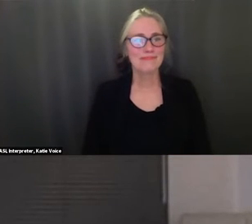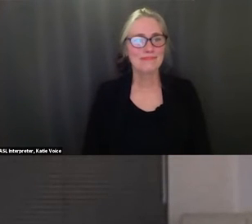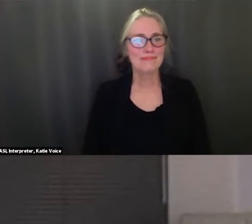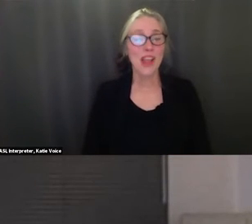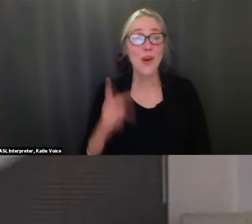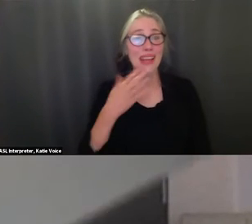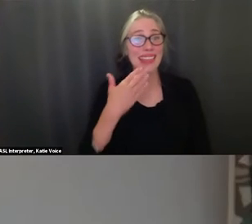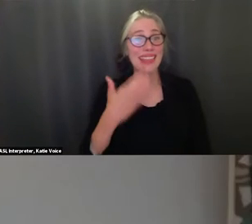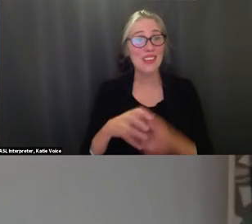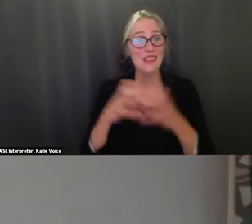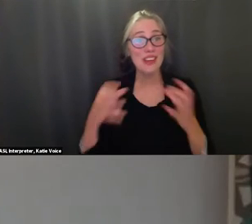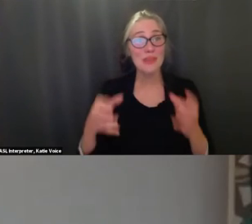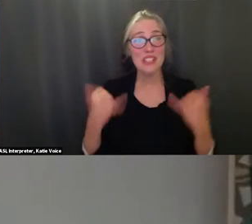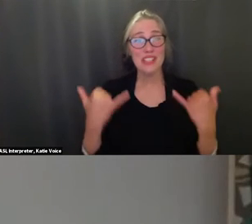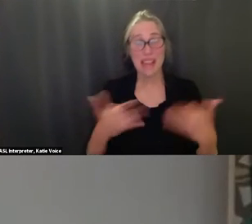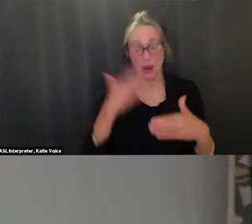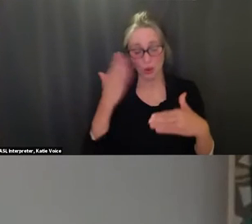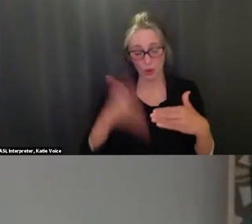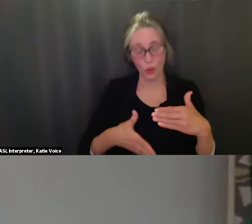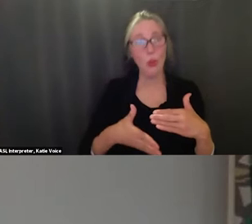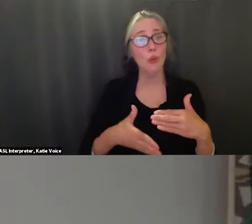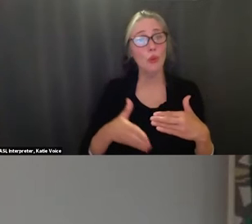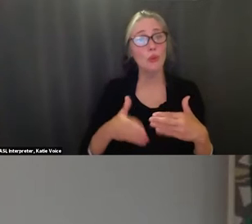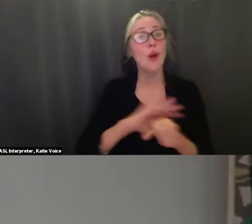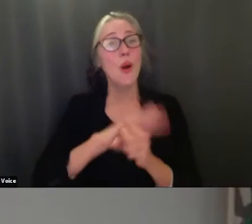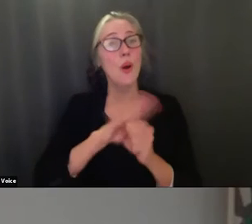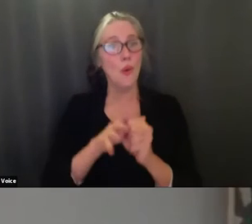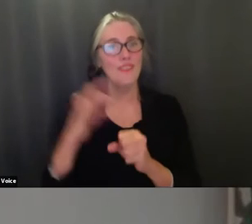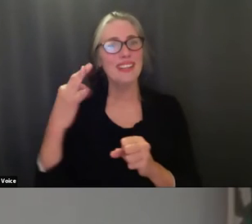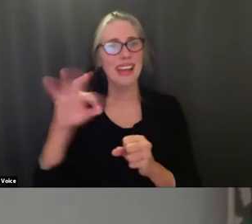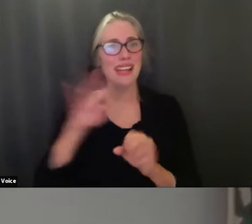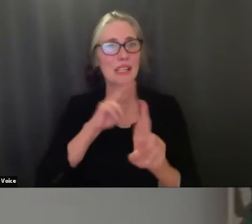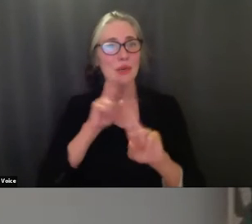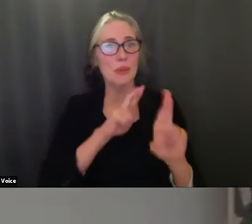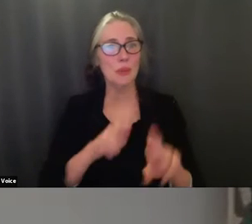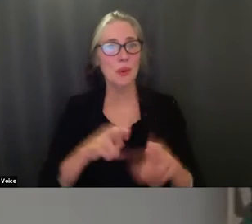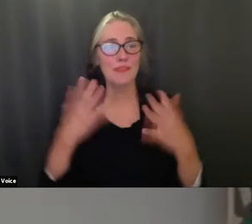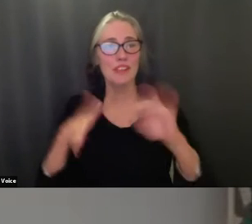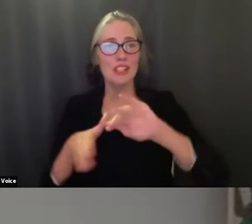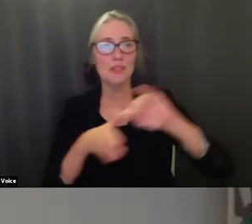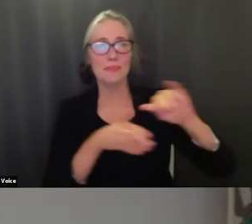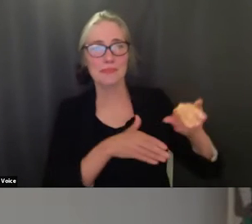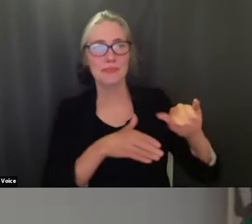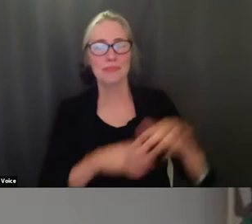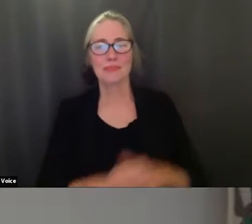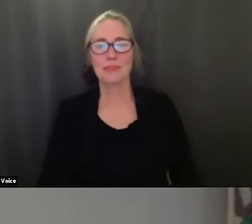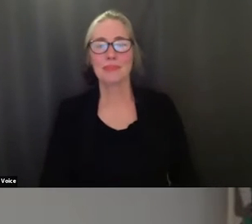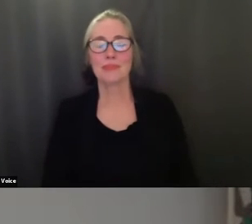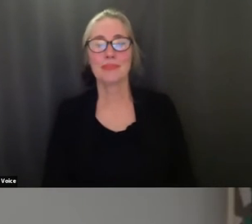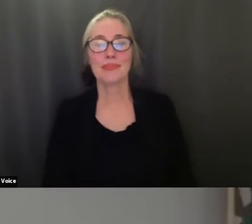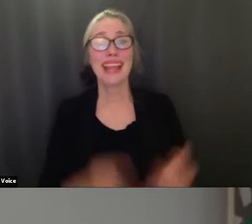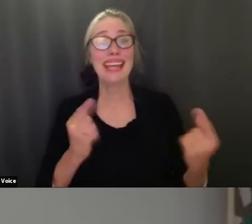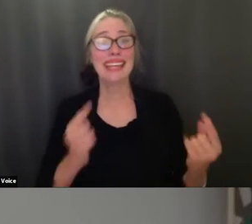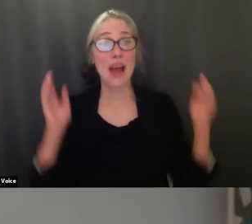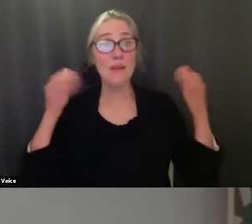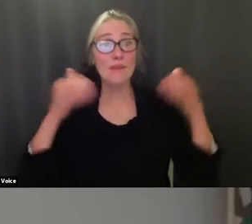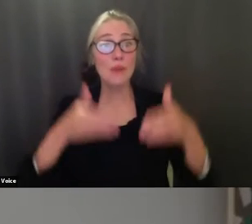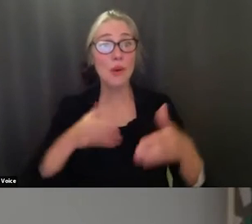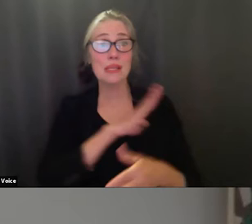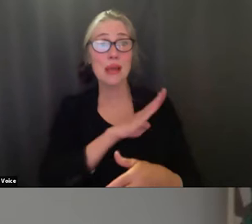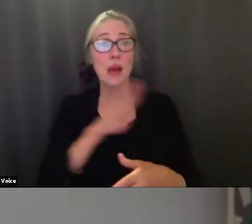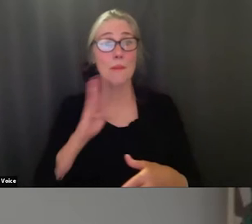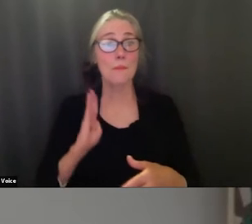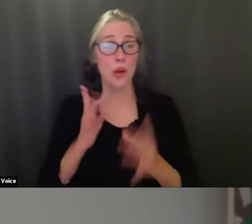Ok, gracias. Y esto concluye el reporte del COVID-19 y nosotros vamos a regresar a